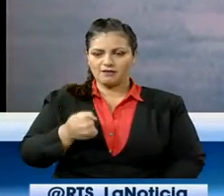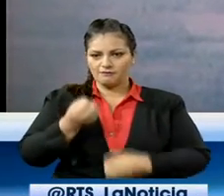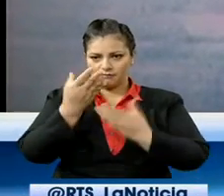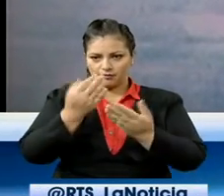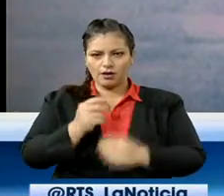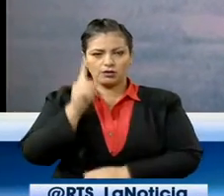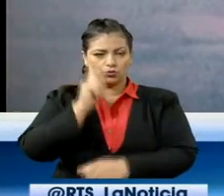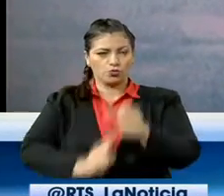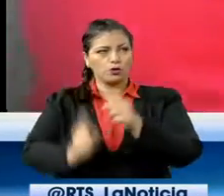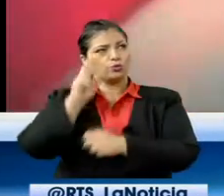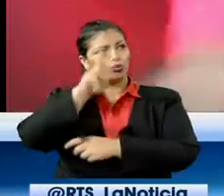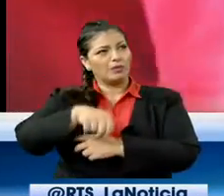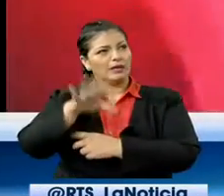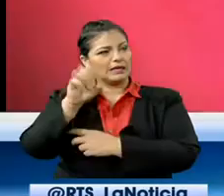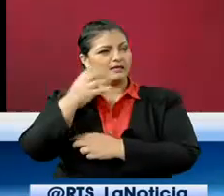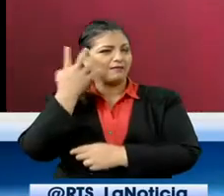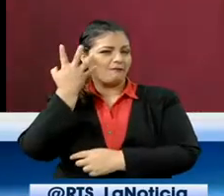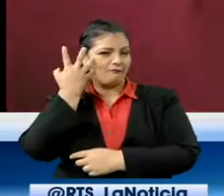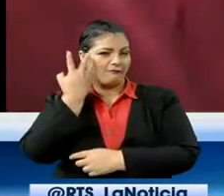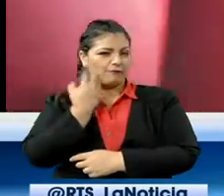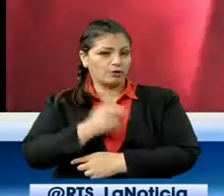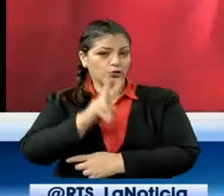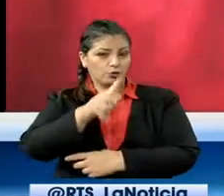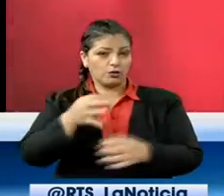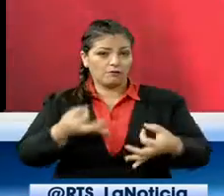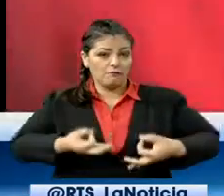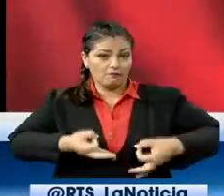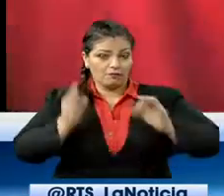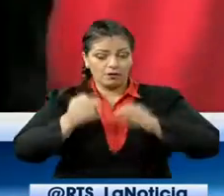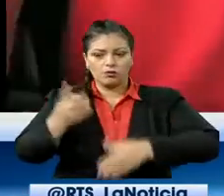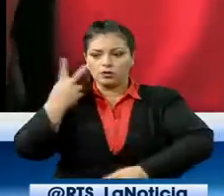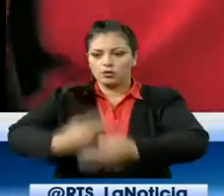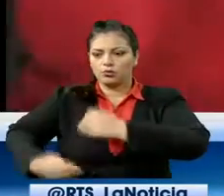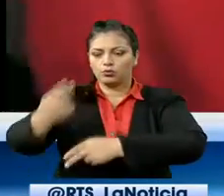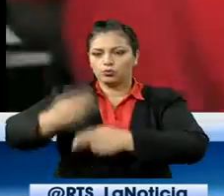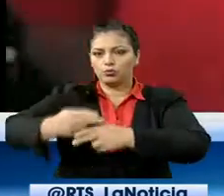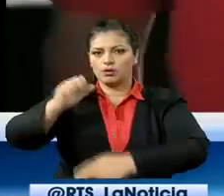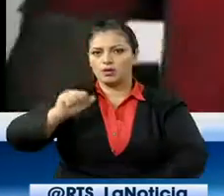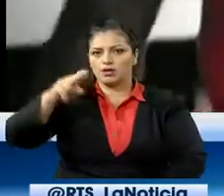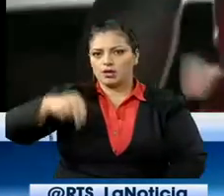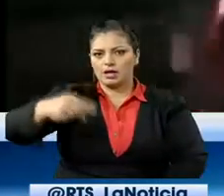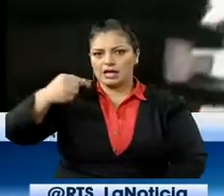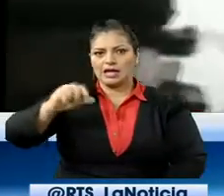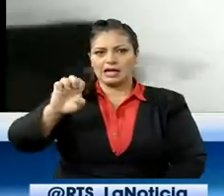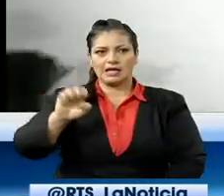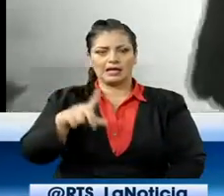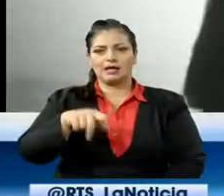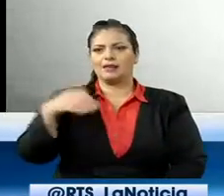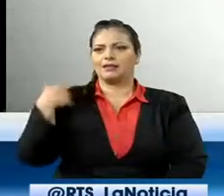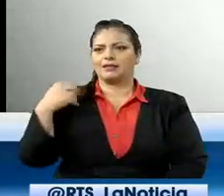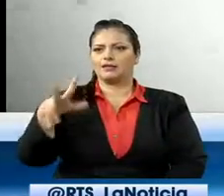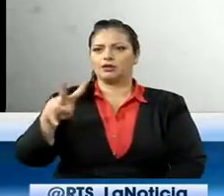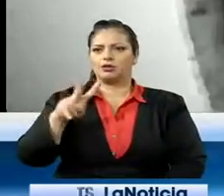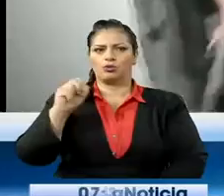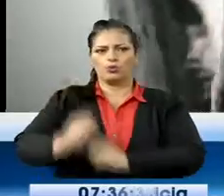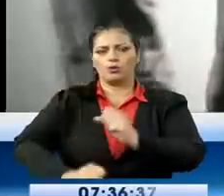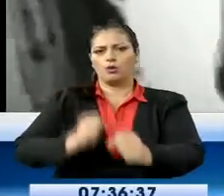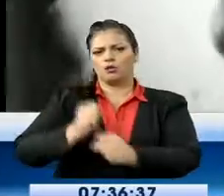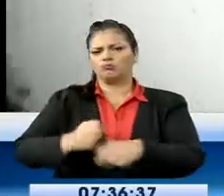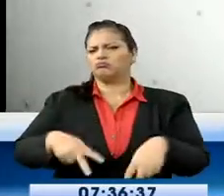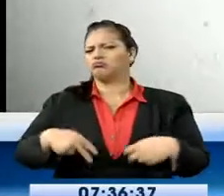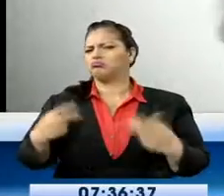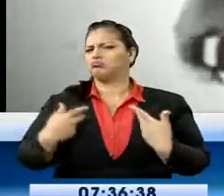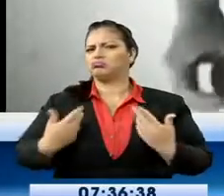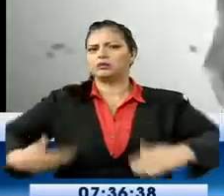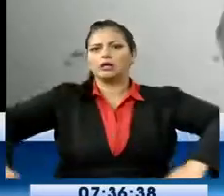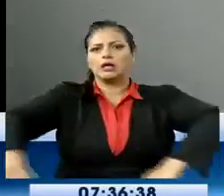Ángel Gabriel Sánchez Freire, de 39 años de edad, salió de su casa, ubicada en las calles Octavio y La Hacha, al suroeste de Guayaquil,